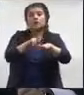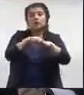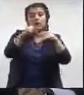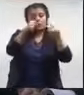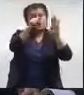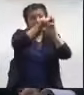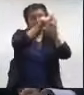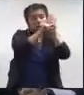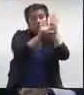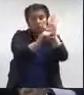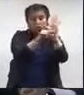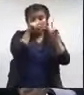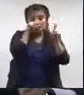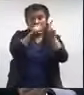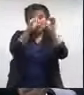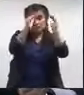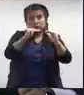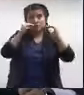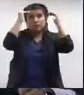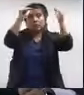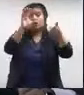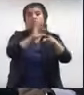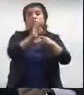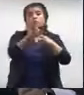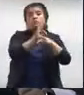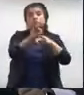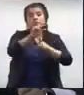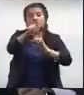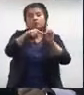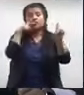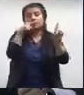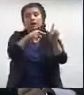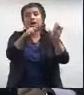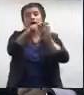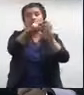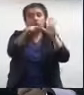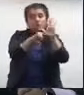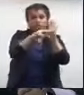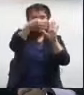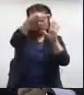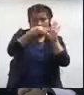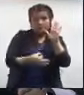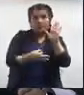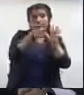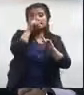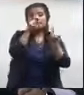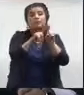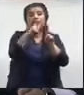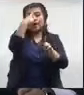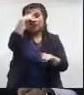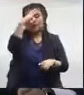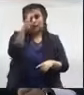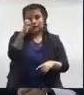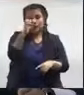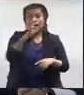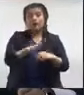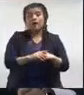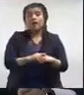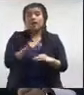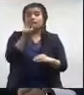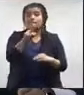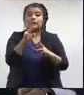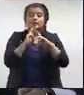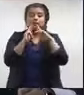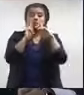jerárquica y profesional. Su funcionamiento se rige bajo normas disciplinarias y éticas. Para los efectos